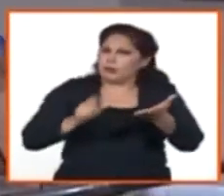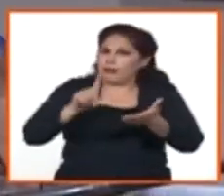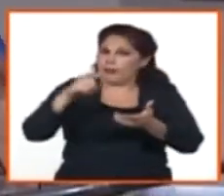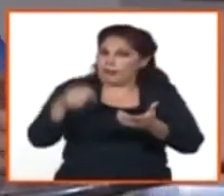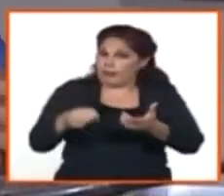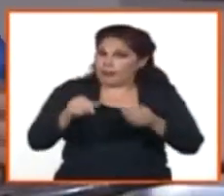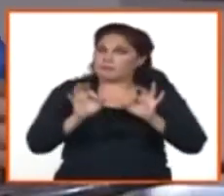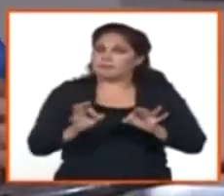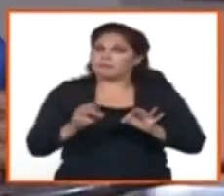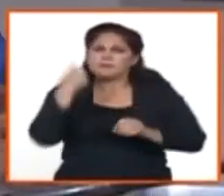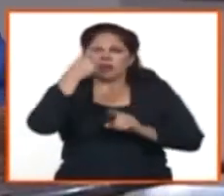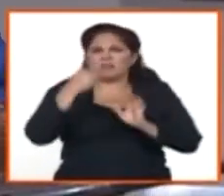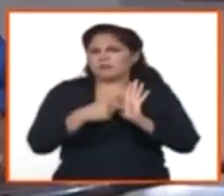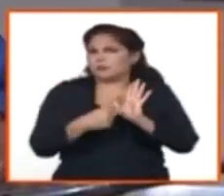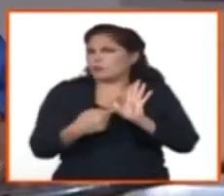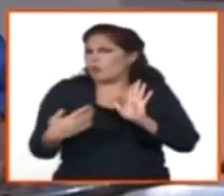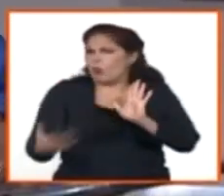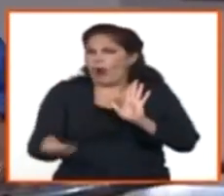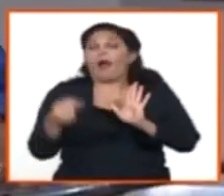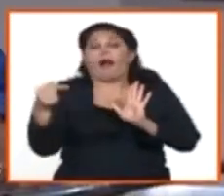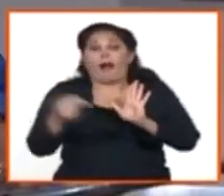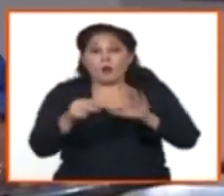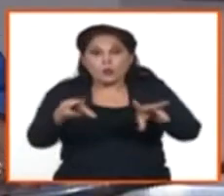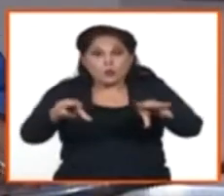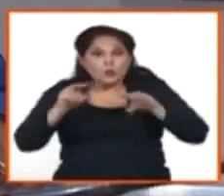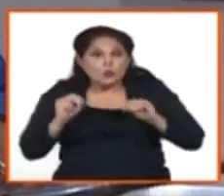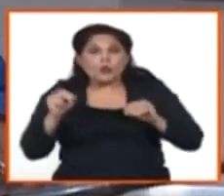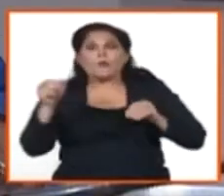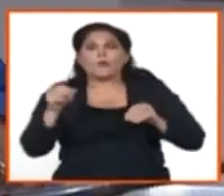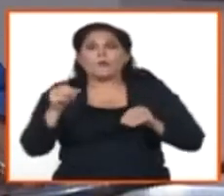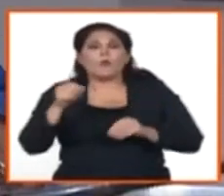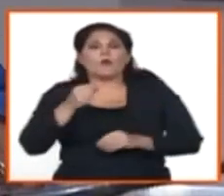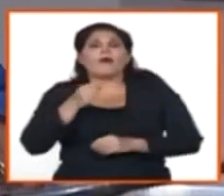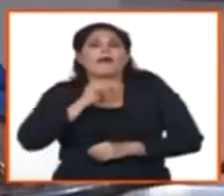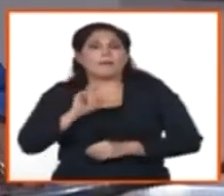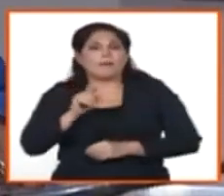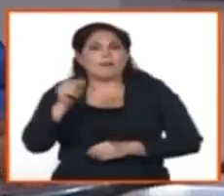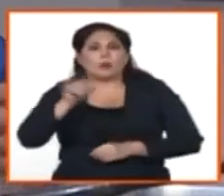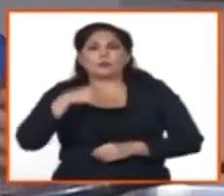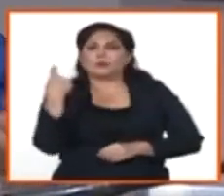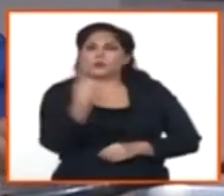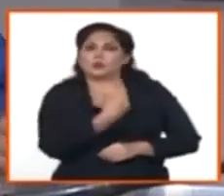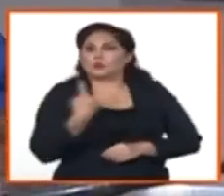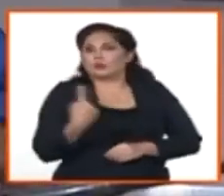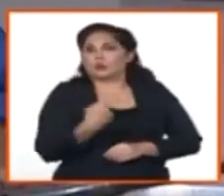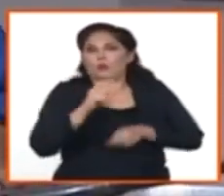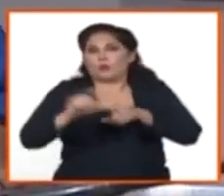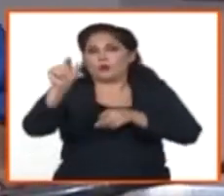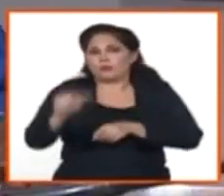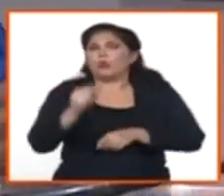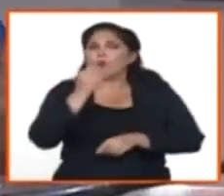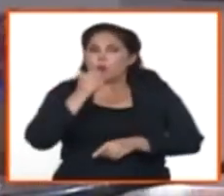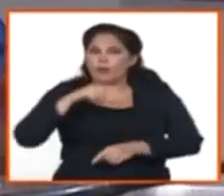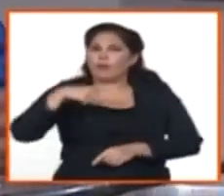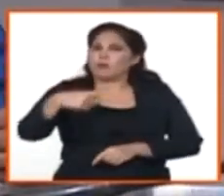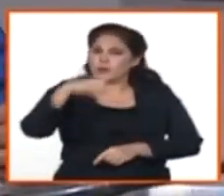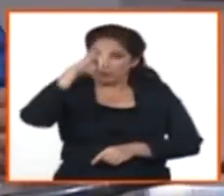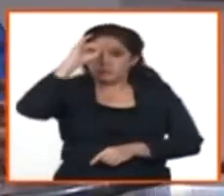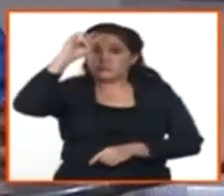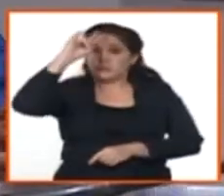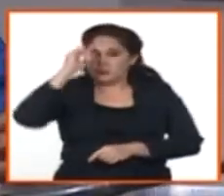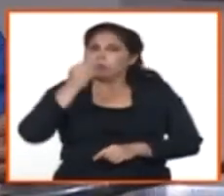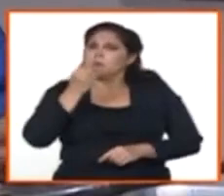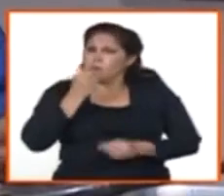se caracterizó en su novedad por ser muy participativo, una amplia participación. Esta participación fue